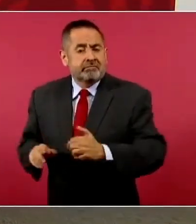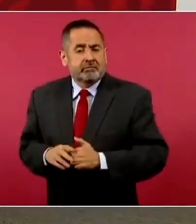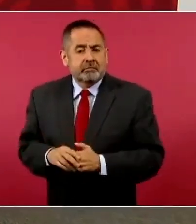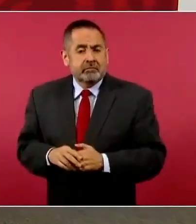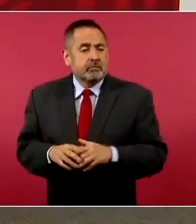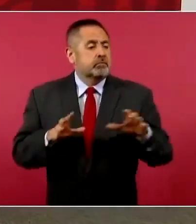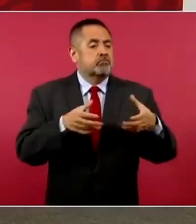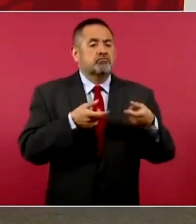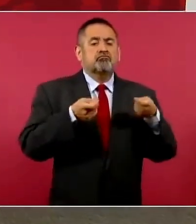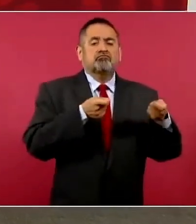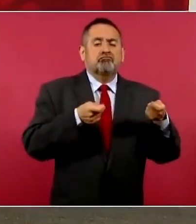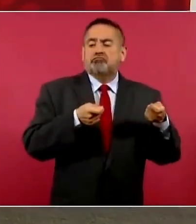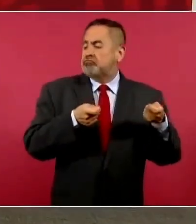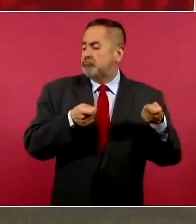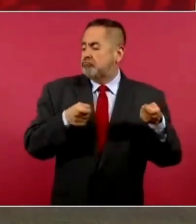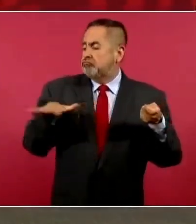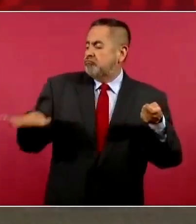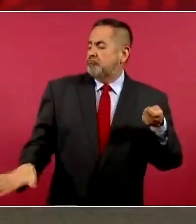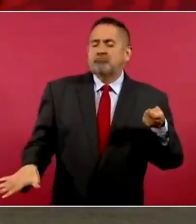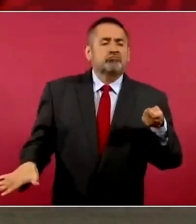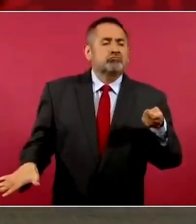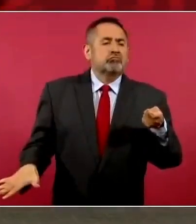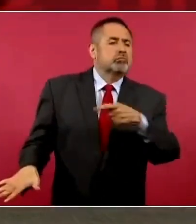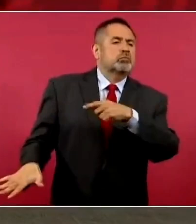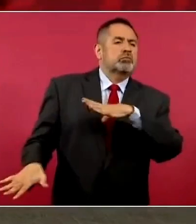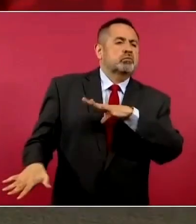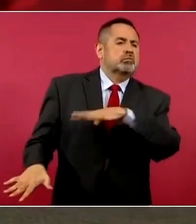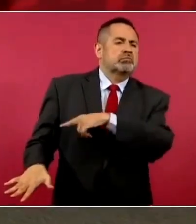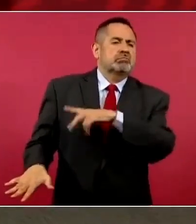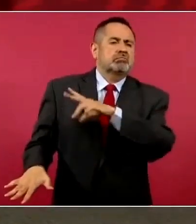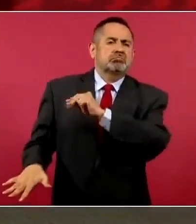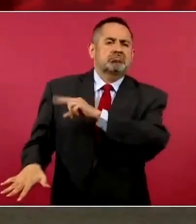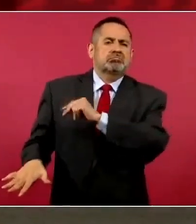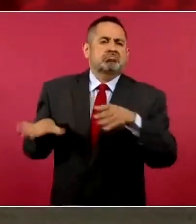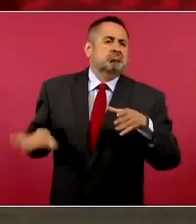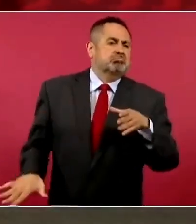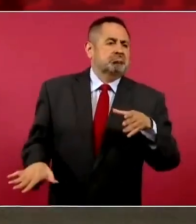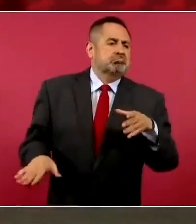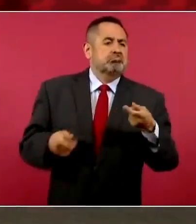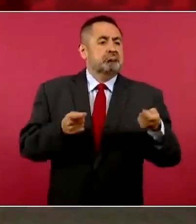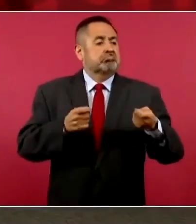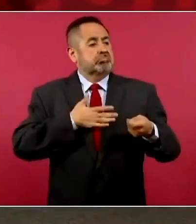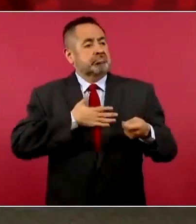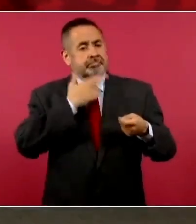domina busca negar, ¿no?, al oprimido.